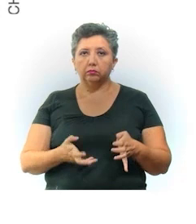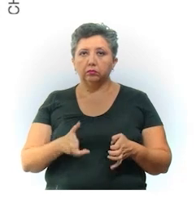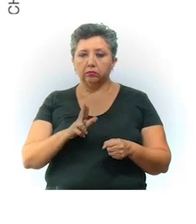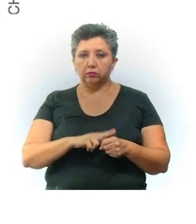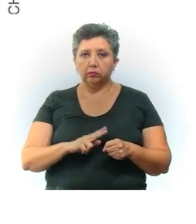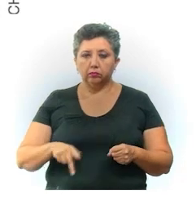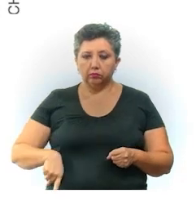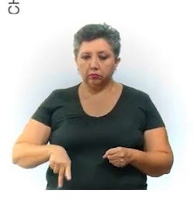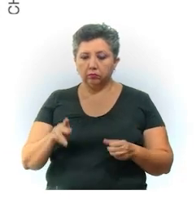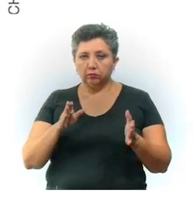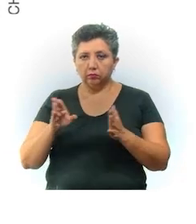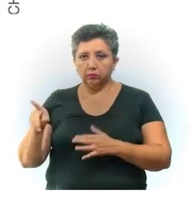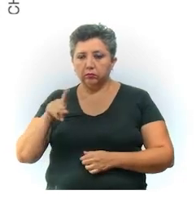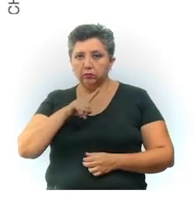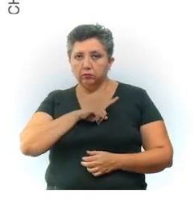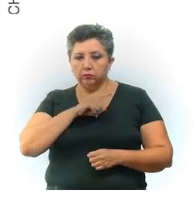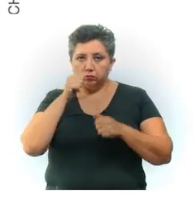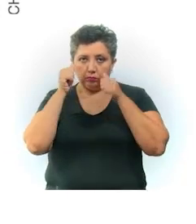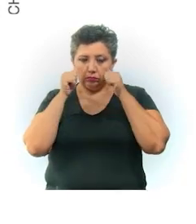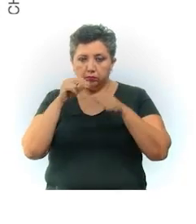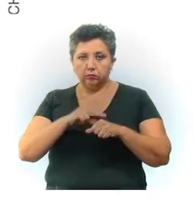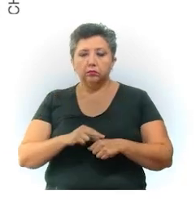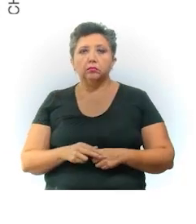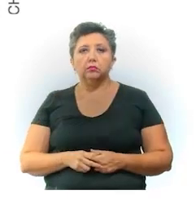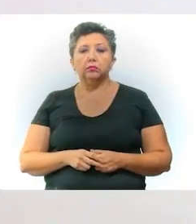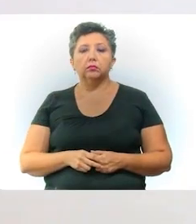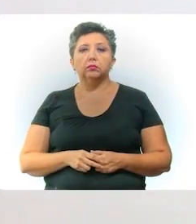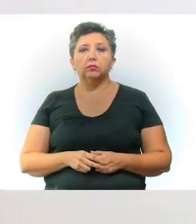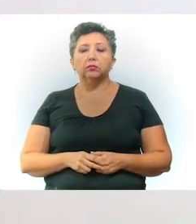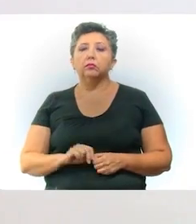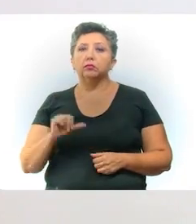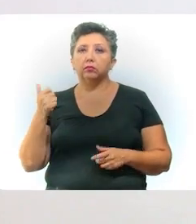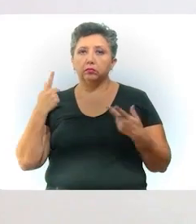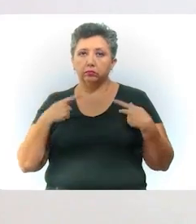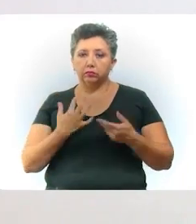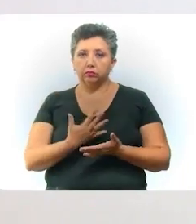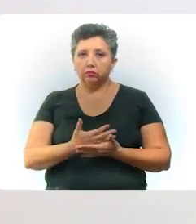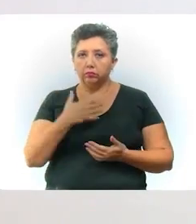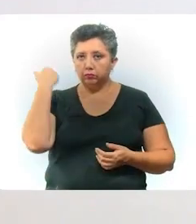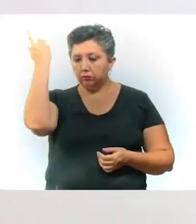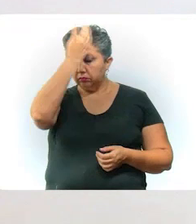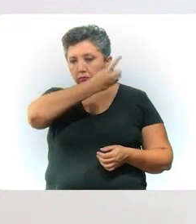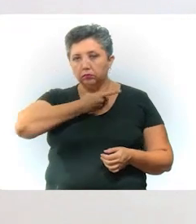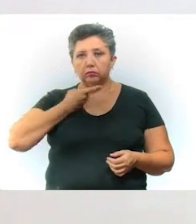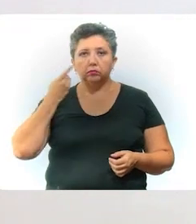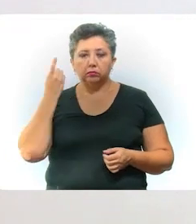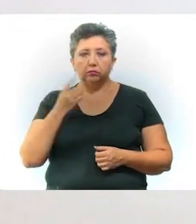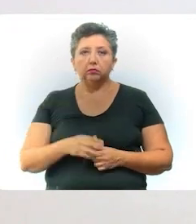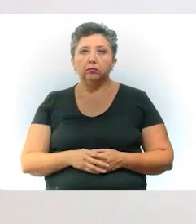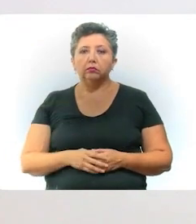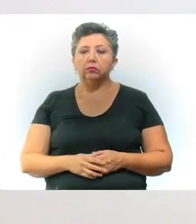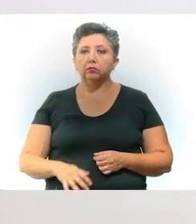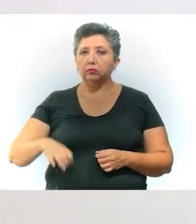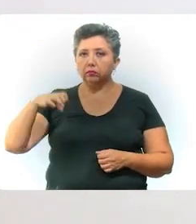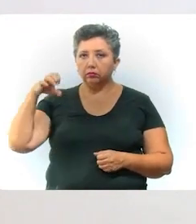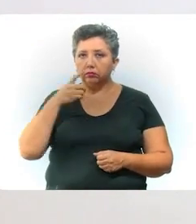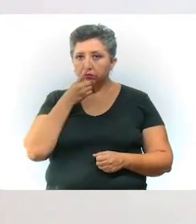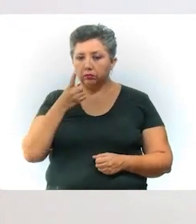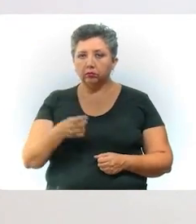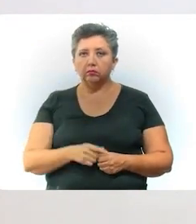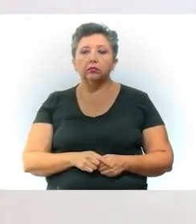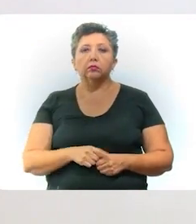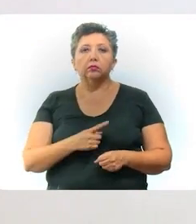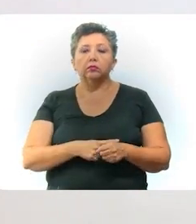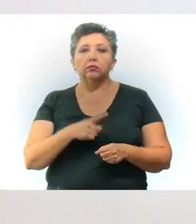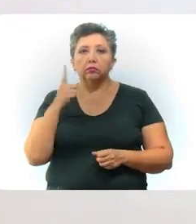positivos están en hospitales públicos y en aislamiento total. Hay otros pacientes a la espera de diagnóstico. El rango de edad de los